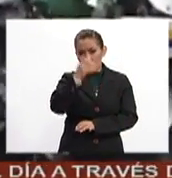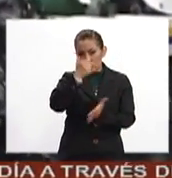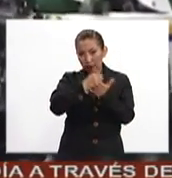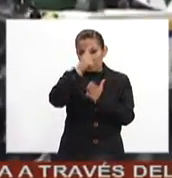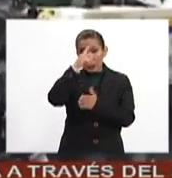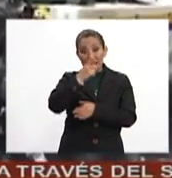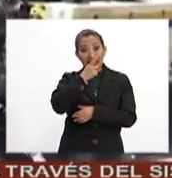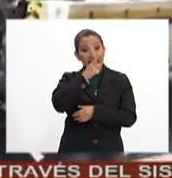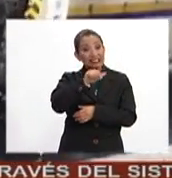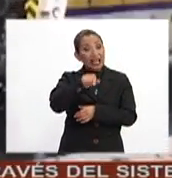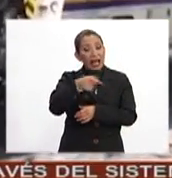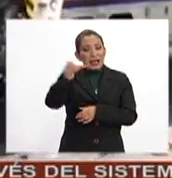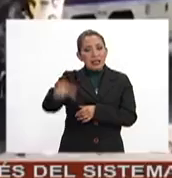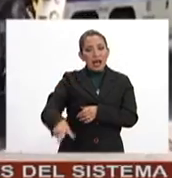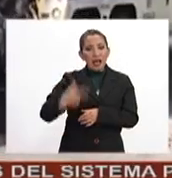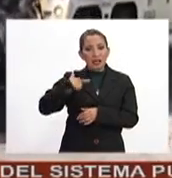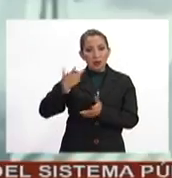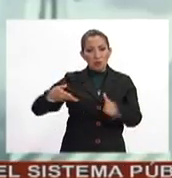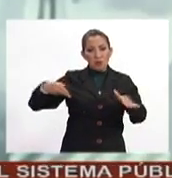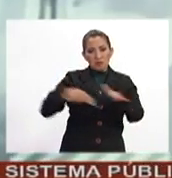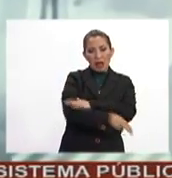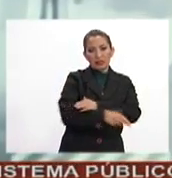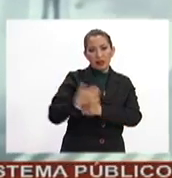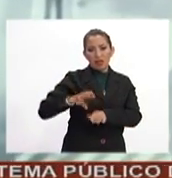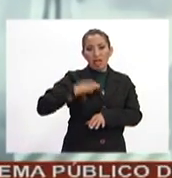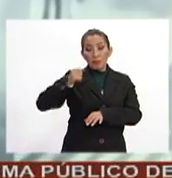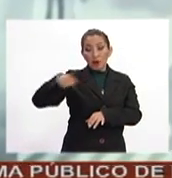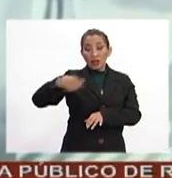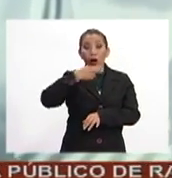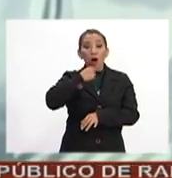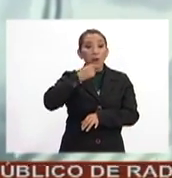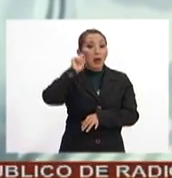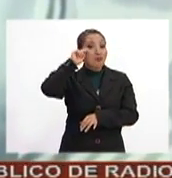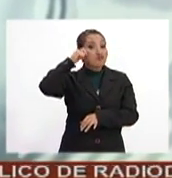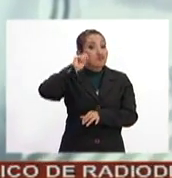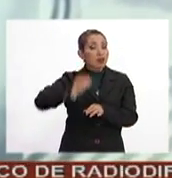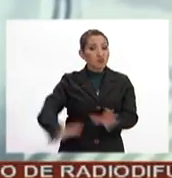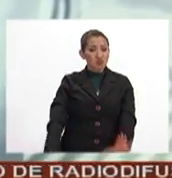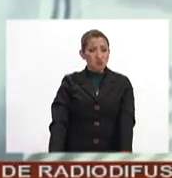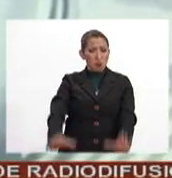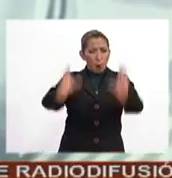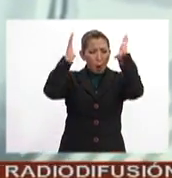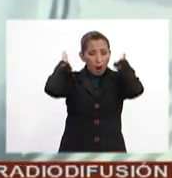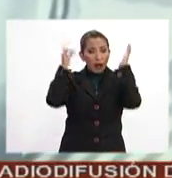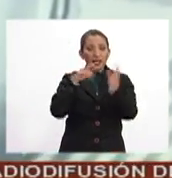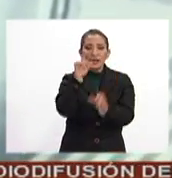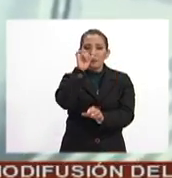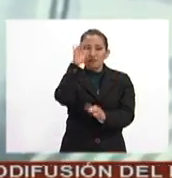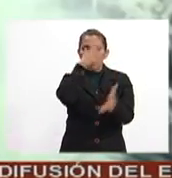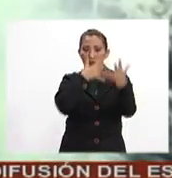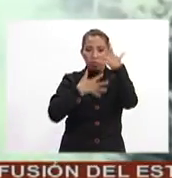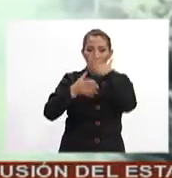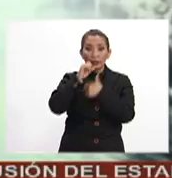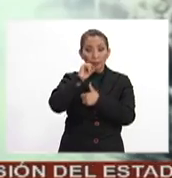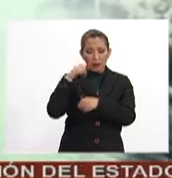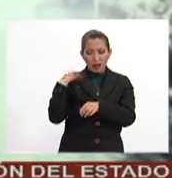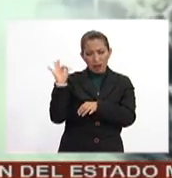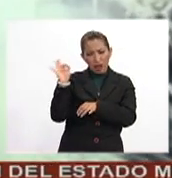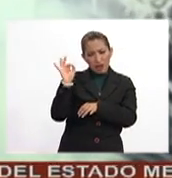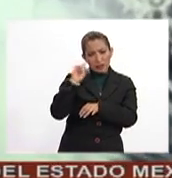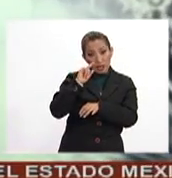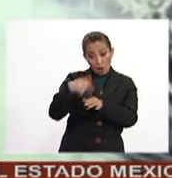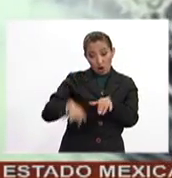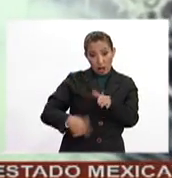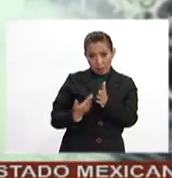México argumentó que se trata de un homicidio agravado porque el conductor manejaba a exceso de velocidad y en estado de ebriedad. Incluso se dio a conocer